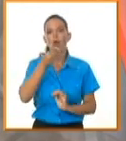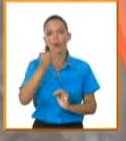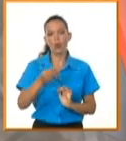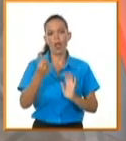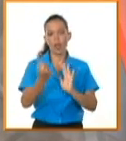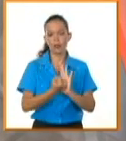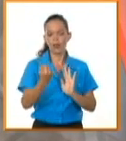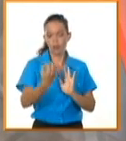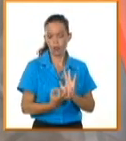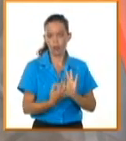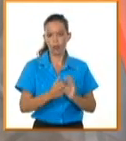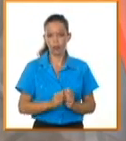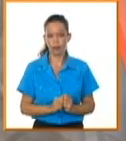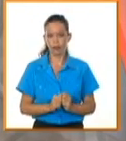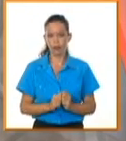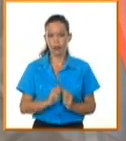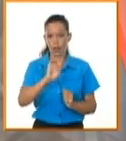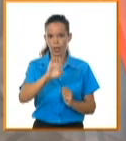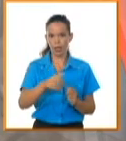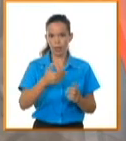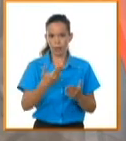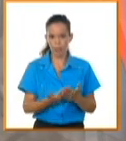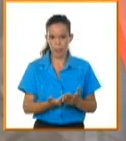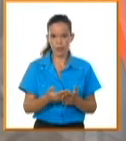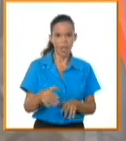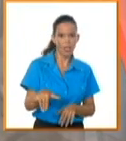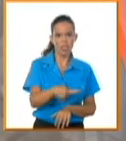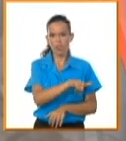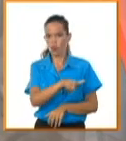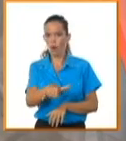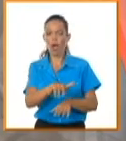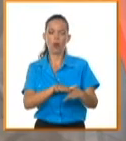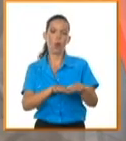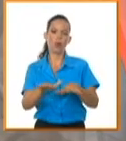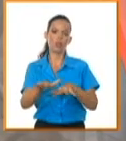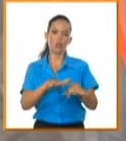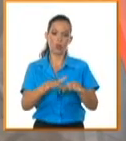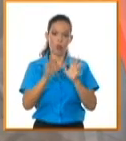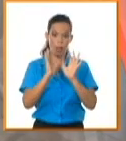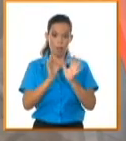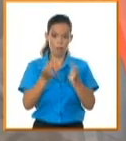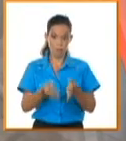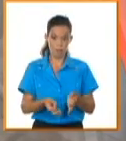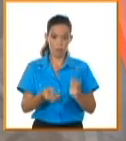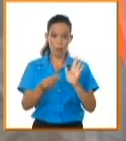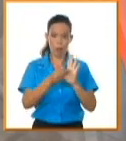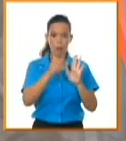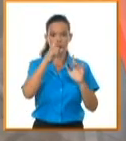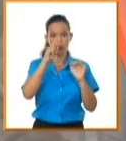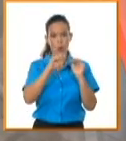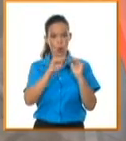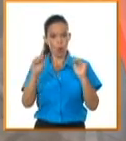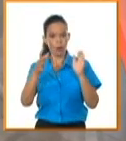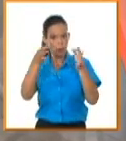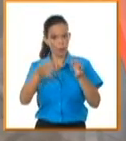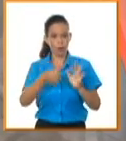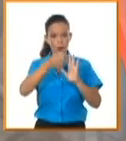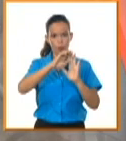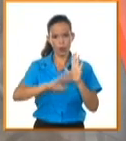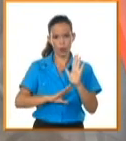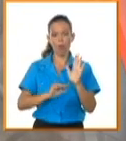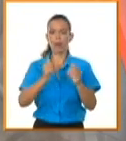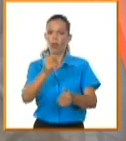ese actor económico en igualdad de condiciones como plantea la Norma y como se ha planteado en la en el programa en el proceso